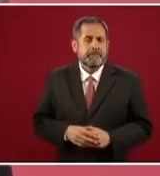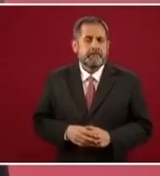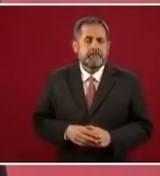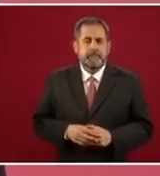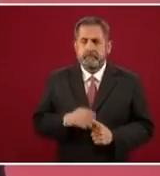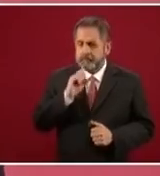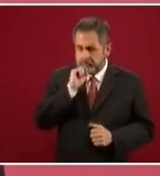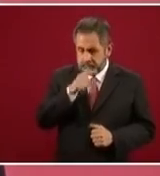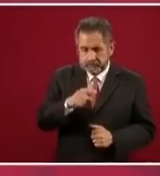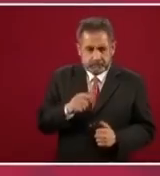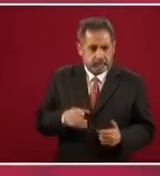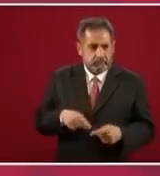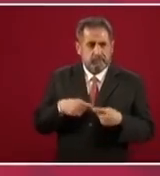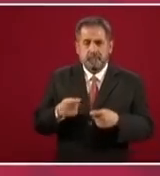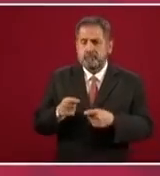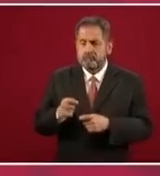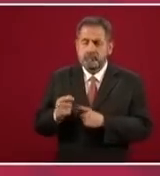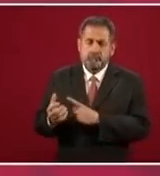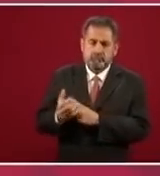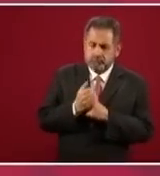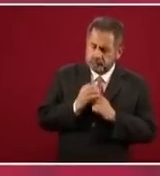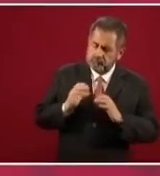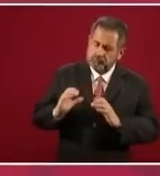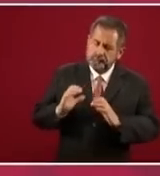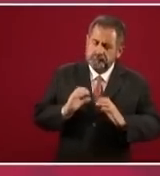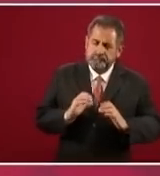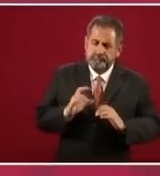Se les ofreció refugio,